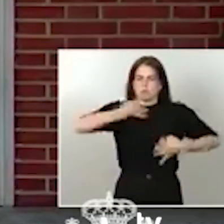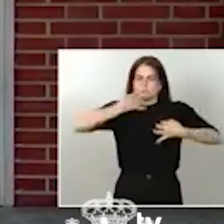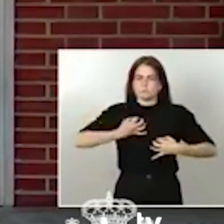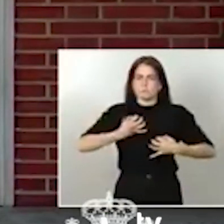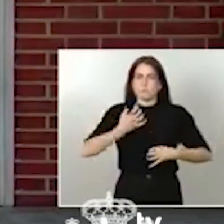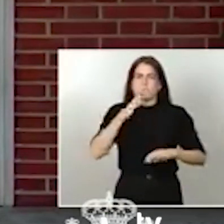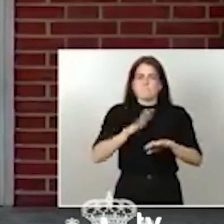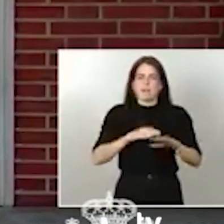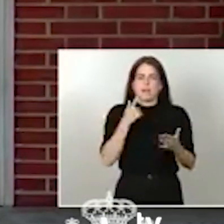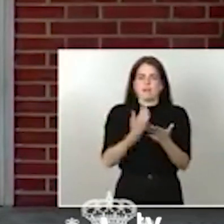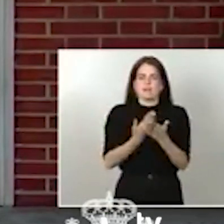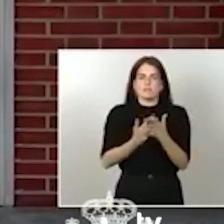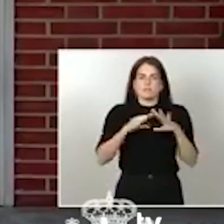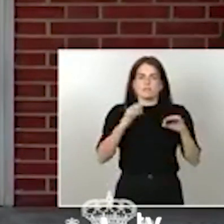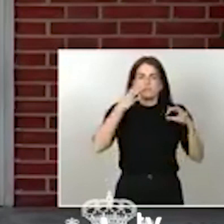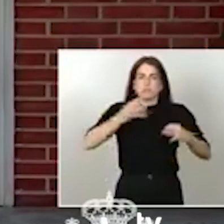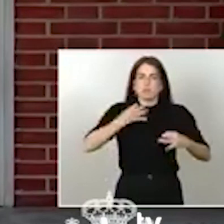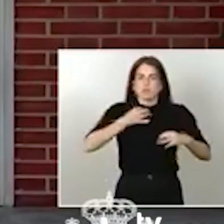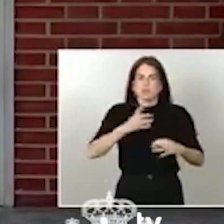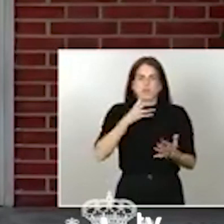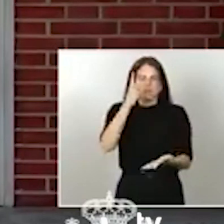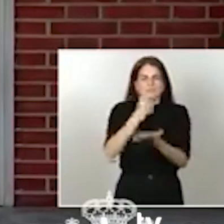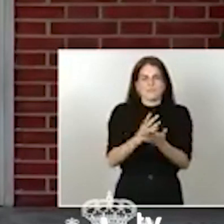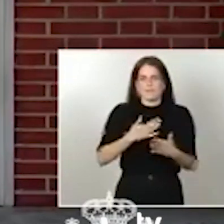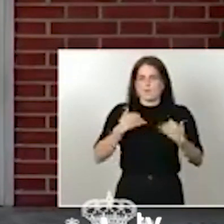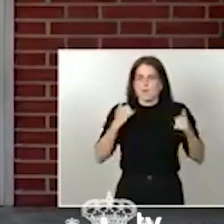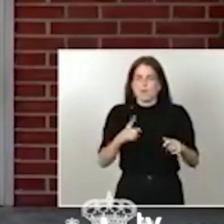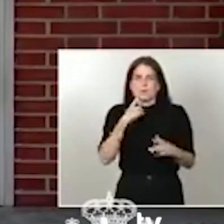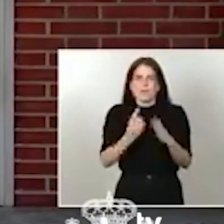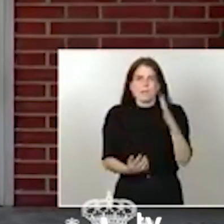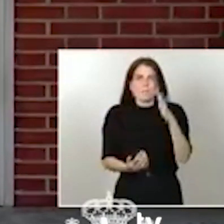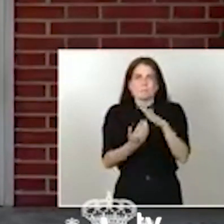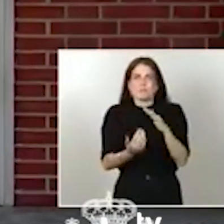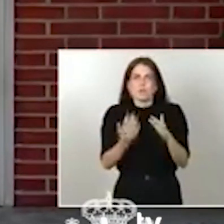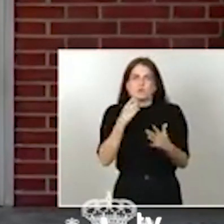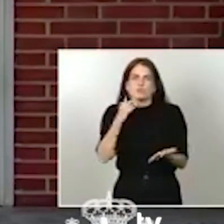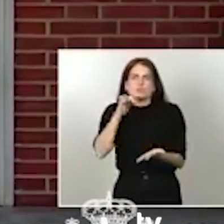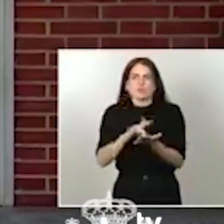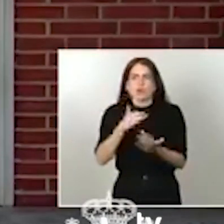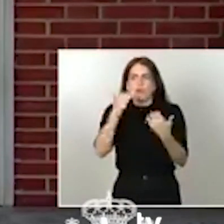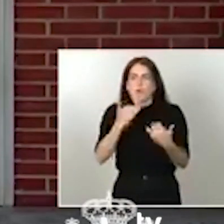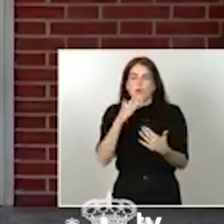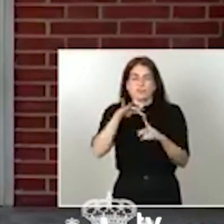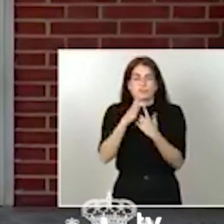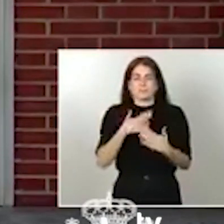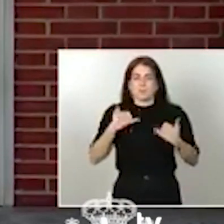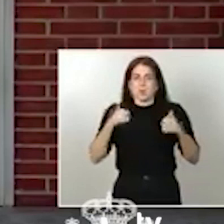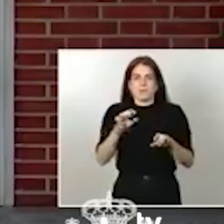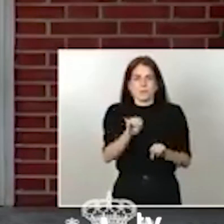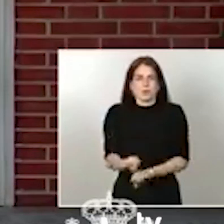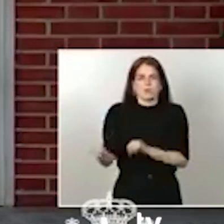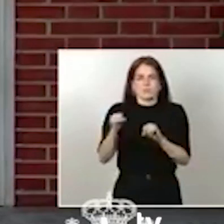seguridad ante cualquier desafío ante cualquier eventualidad y bajo cualquier circunstancia lo repito firmes